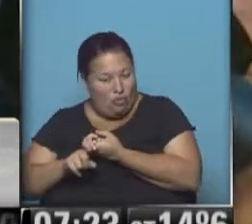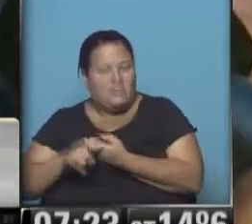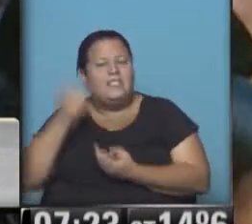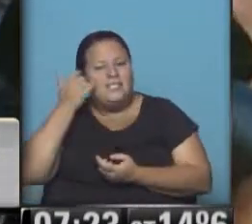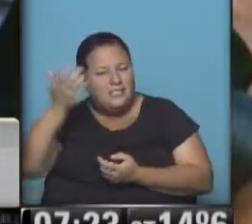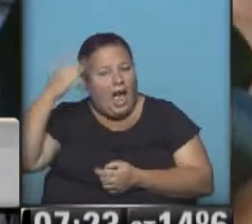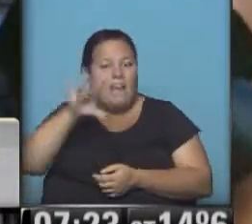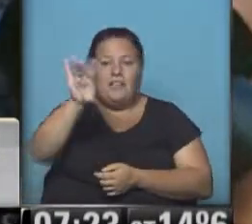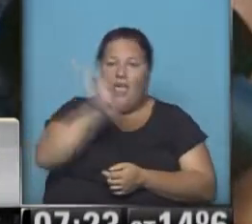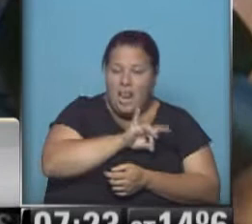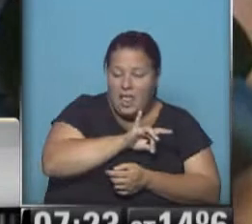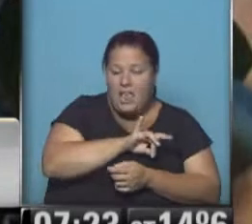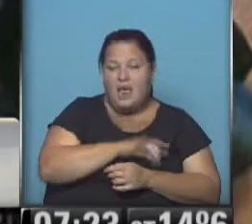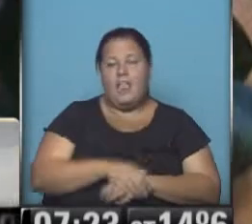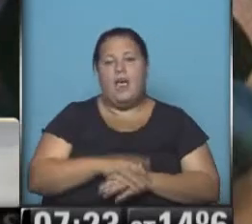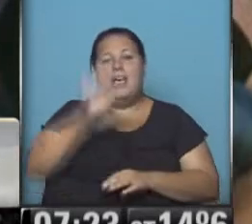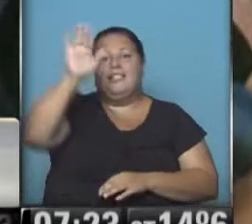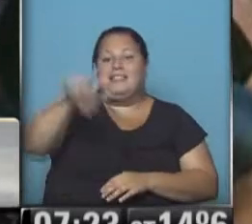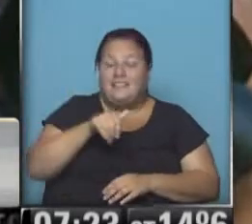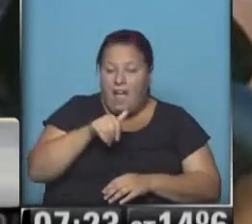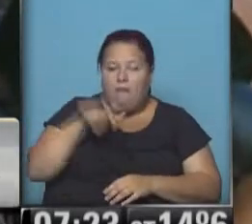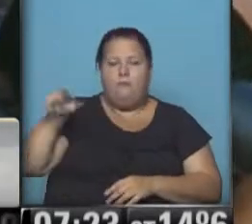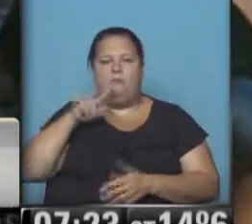sido designado o por lo menos convocado,